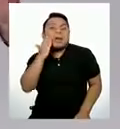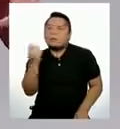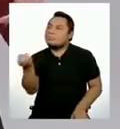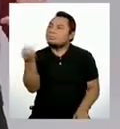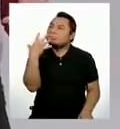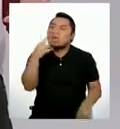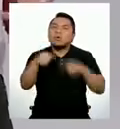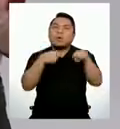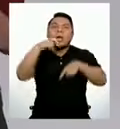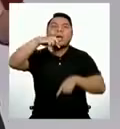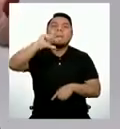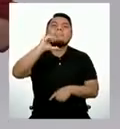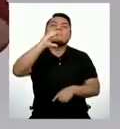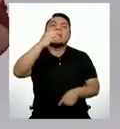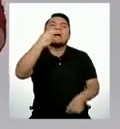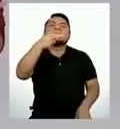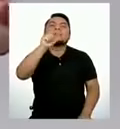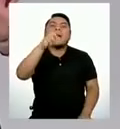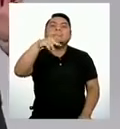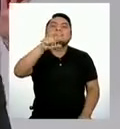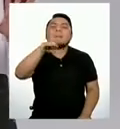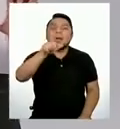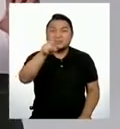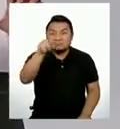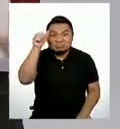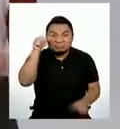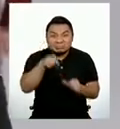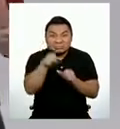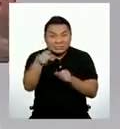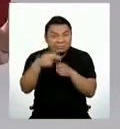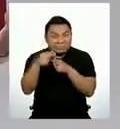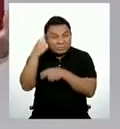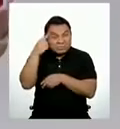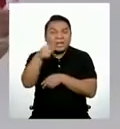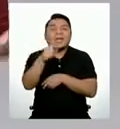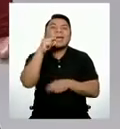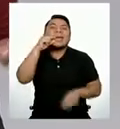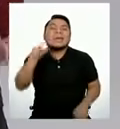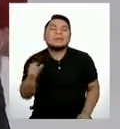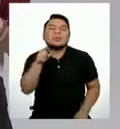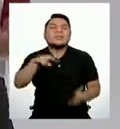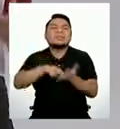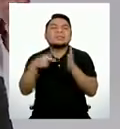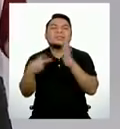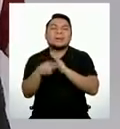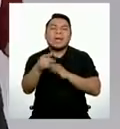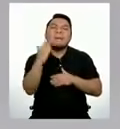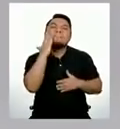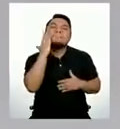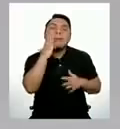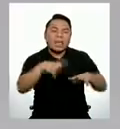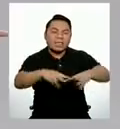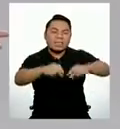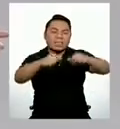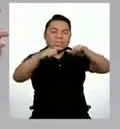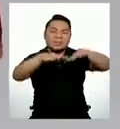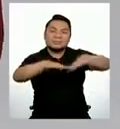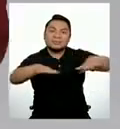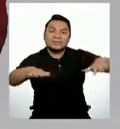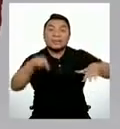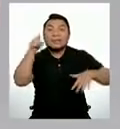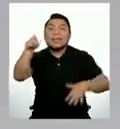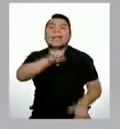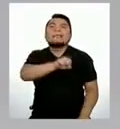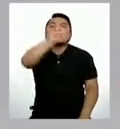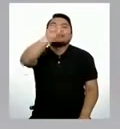Pachamama. No sé si ustedes sabían de dónde procede el nombre, pero viene del Quechua y significa madre tierra. En la sierra